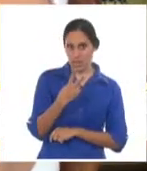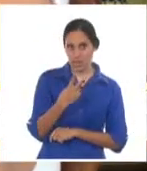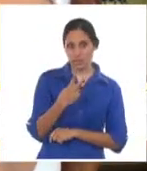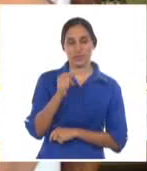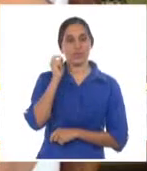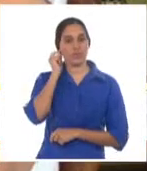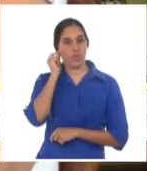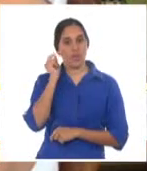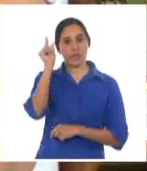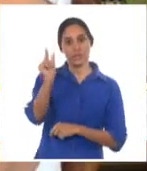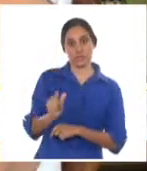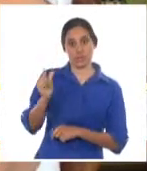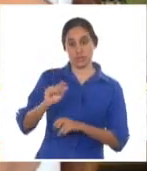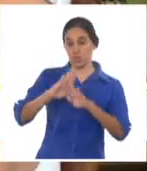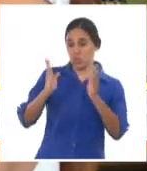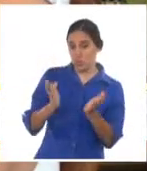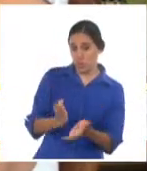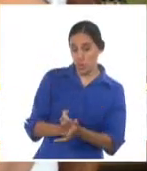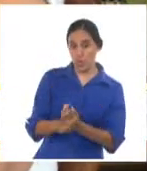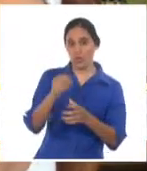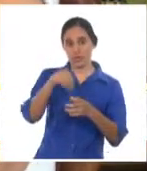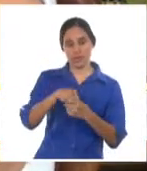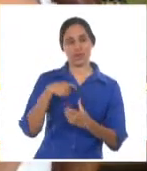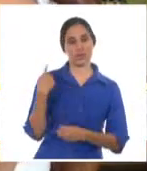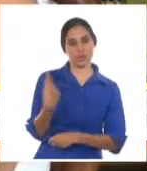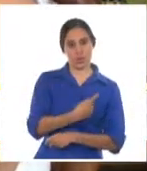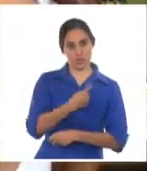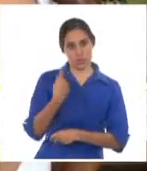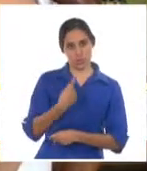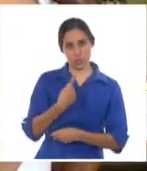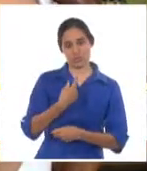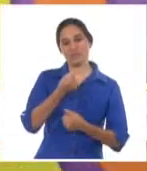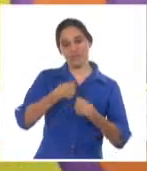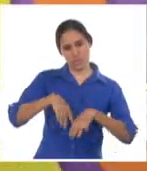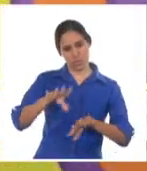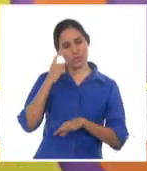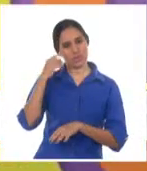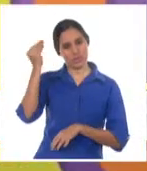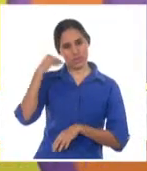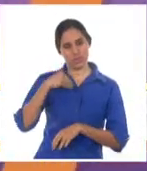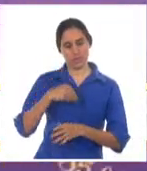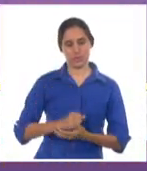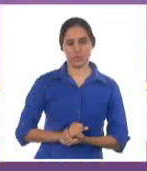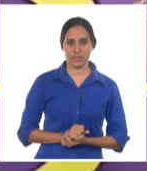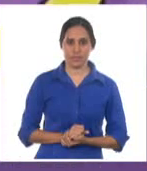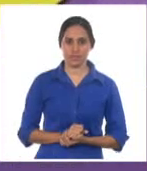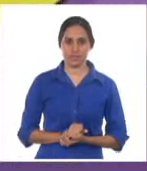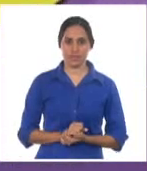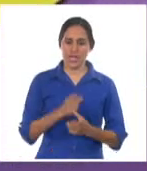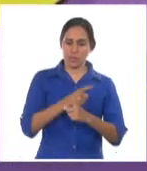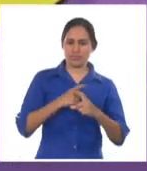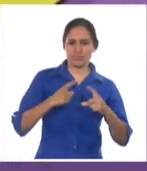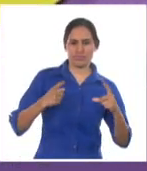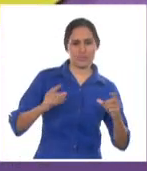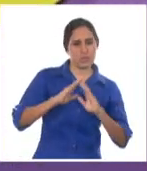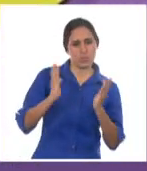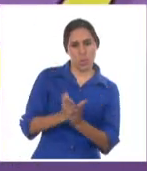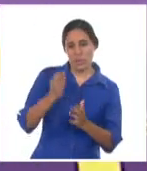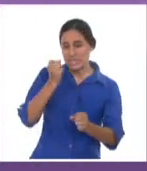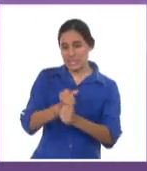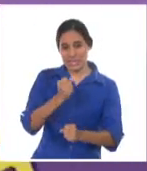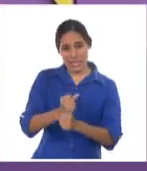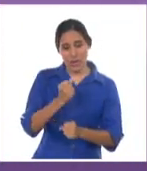todo el rigor que requiere la problemática de la violencia de género. Un amplio y profundo trabajo sobre el tema se